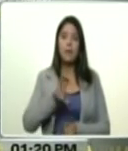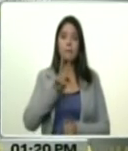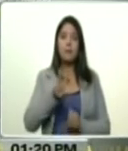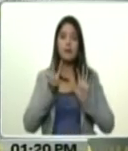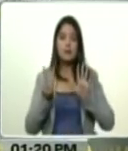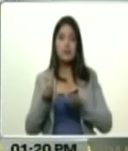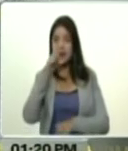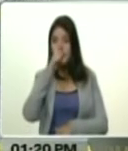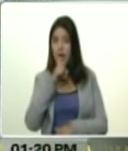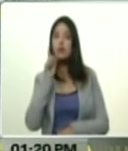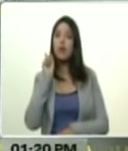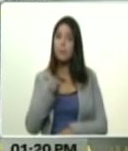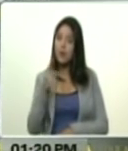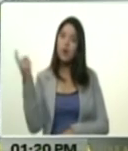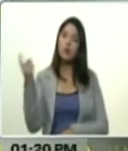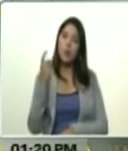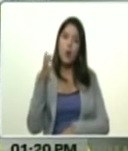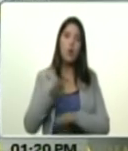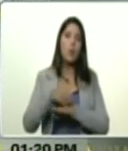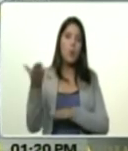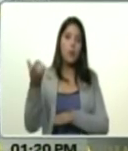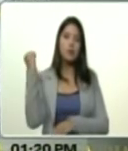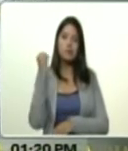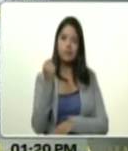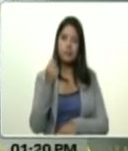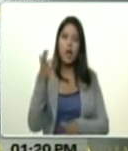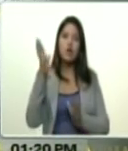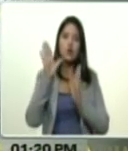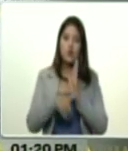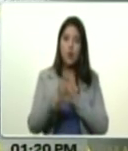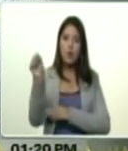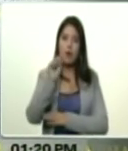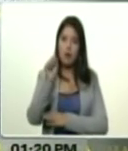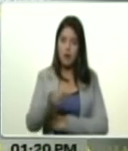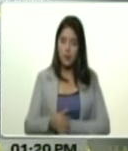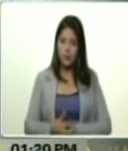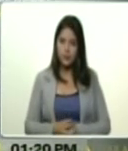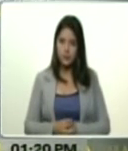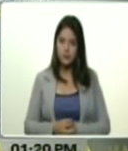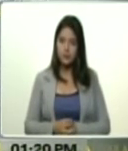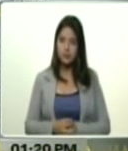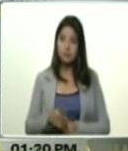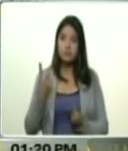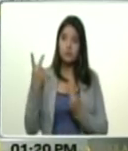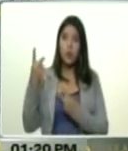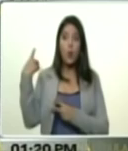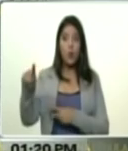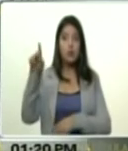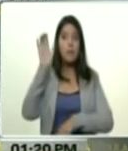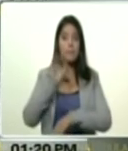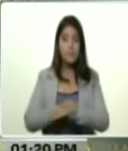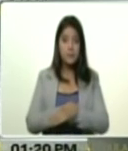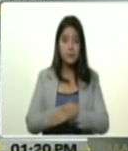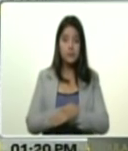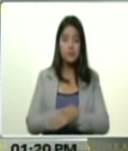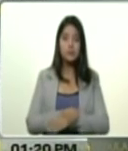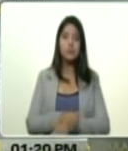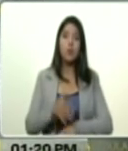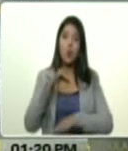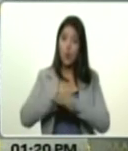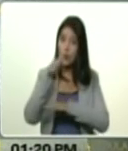edad, también solicitado por homicidio, porte ilícito y robo y hurto. Y aquí tenemos al detenido, autor material de los